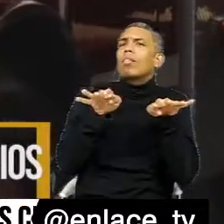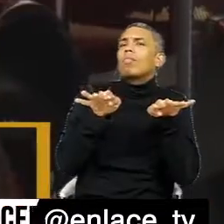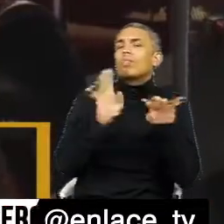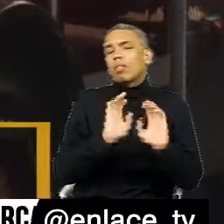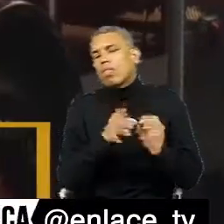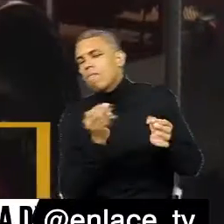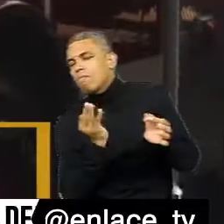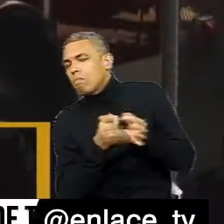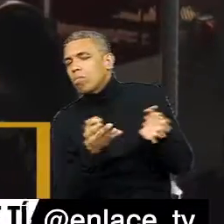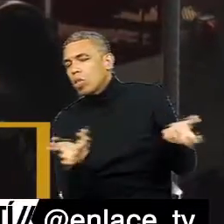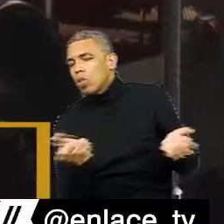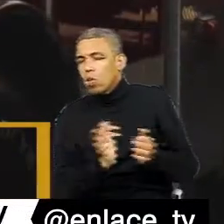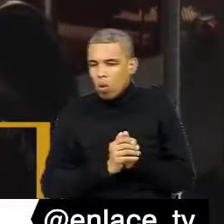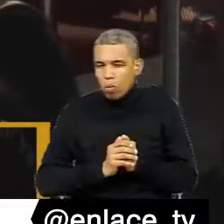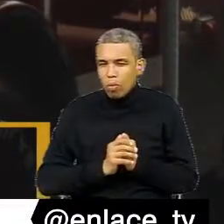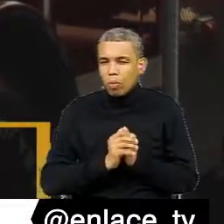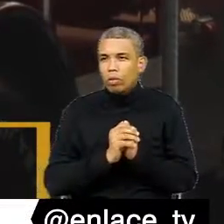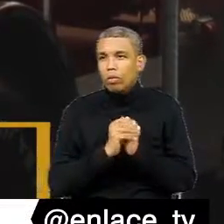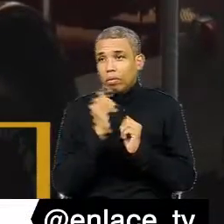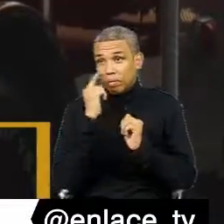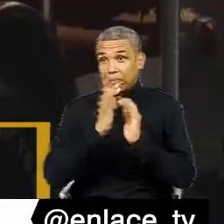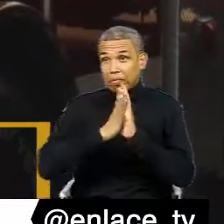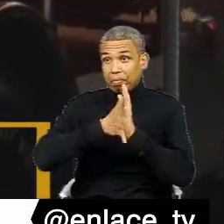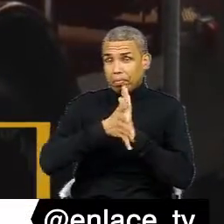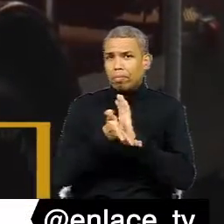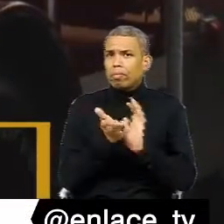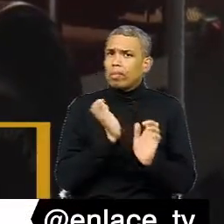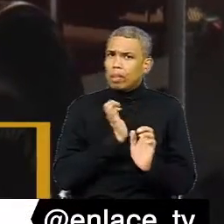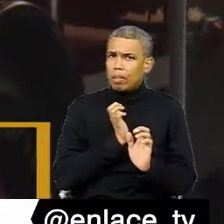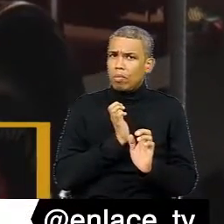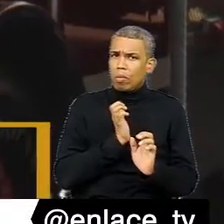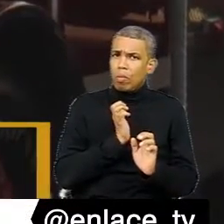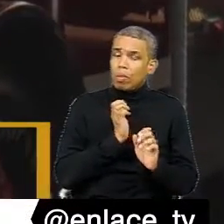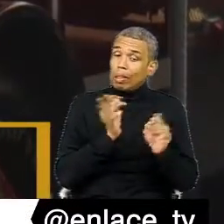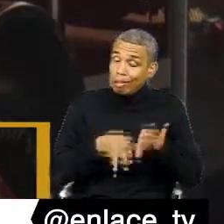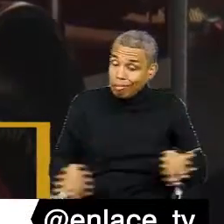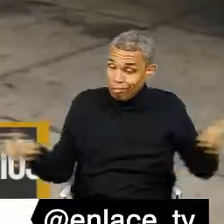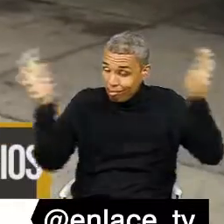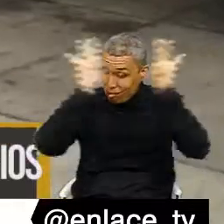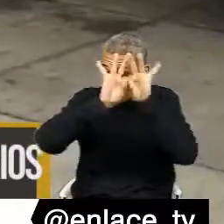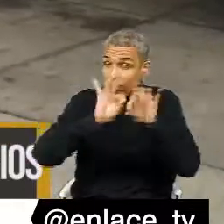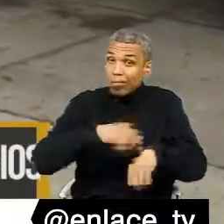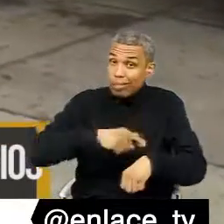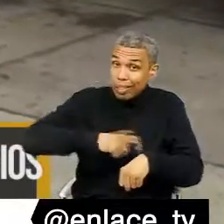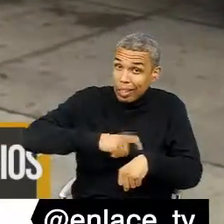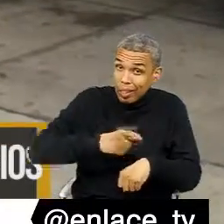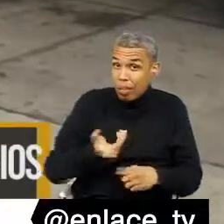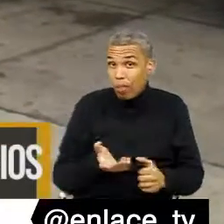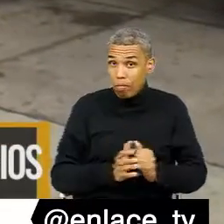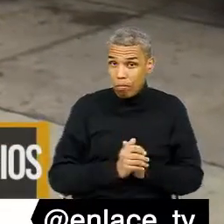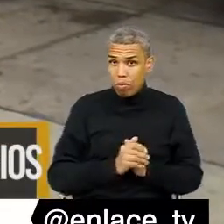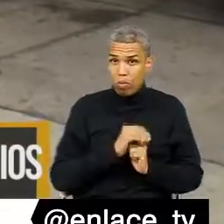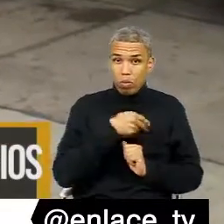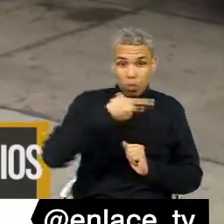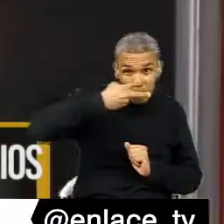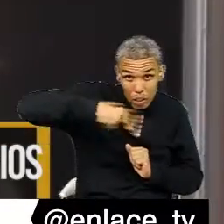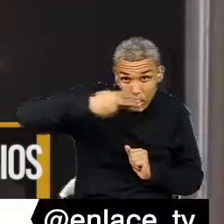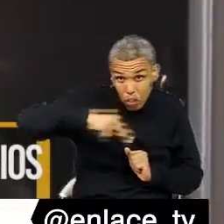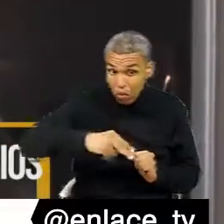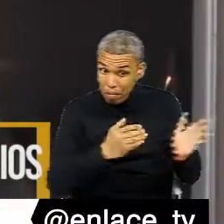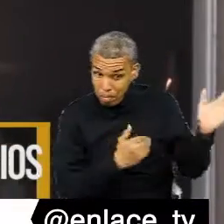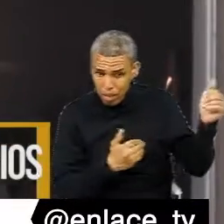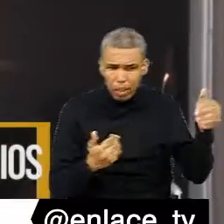es sacar un tiempito con nuestros hijos para divertirnos juntos, para hacer cosas que tal vez nunca pensamos compartir. Venir a Bomberos